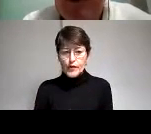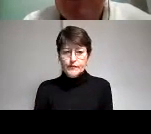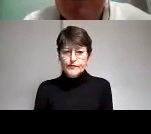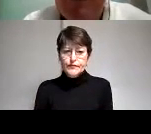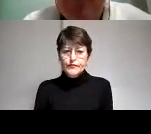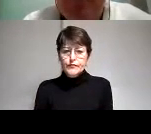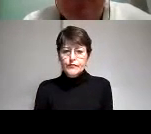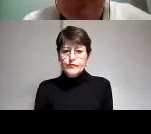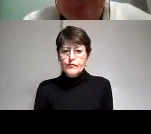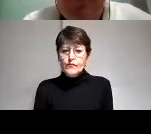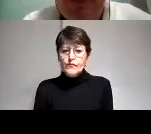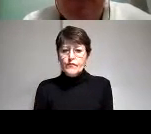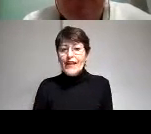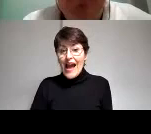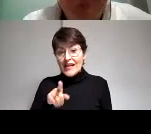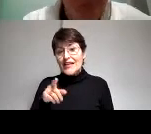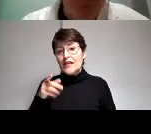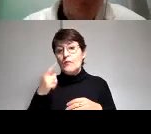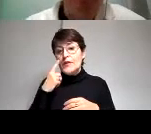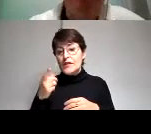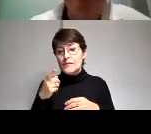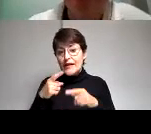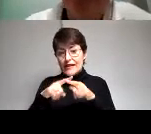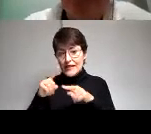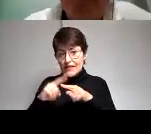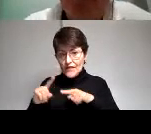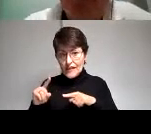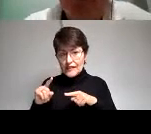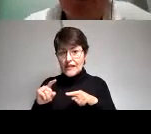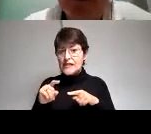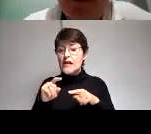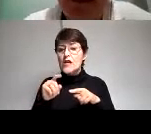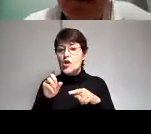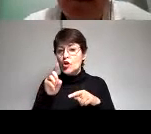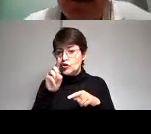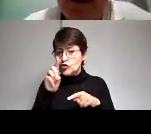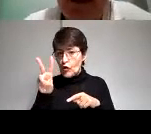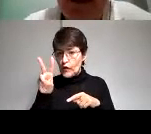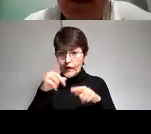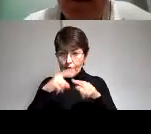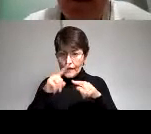Aquí en una pizarra os he puesto un poco las funciones que pueden tener cada uno de los